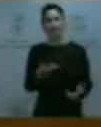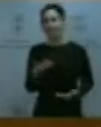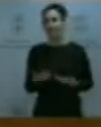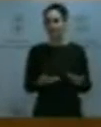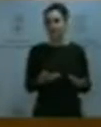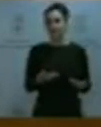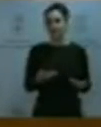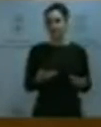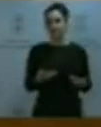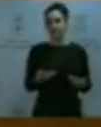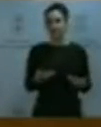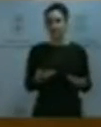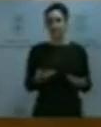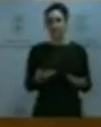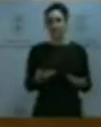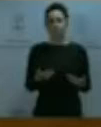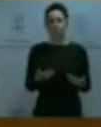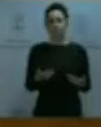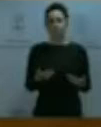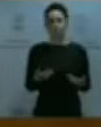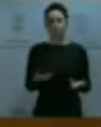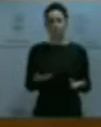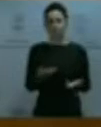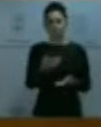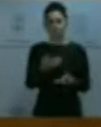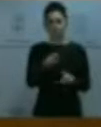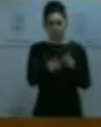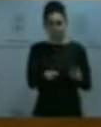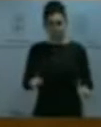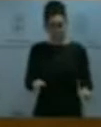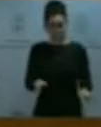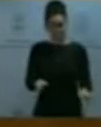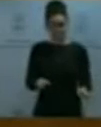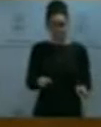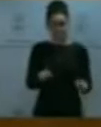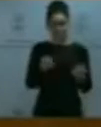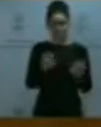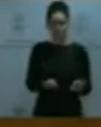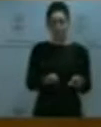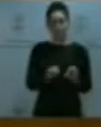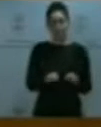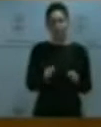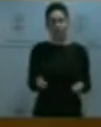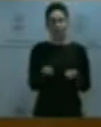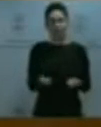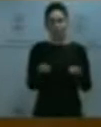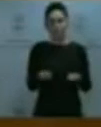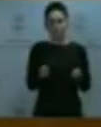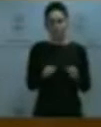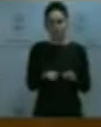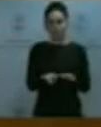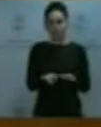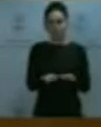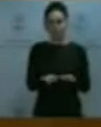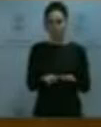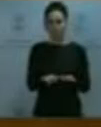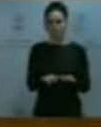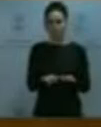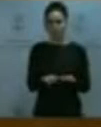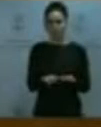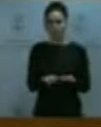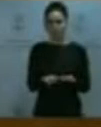que están en los teletipos y en las maquinitas de escribir están impasiblemente asistiendo a